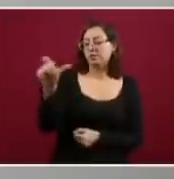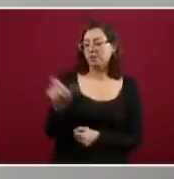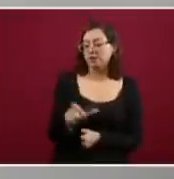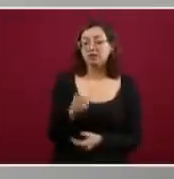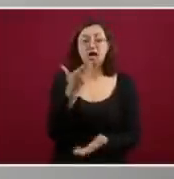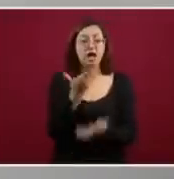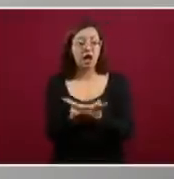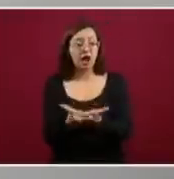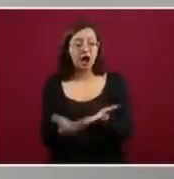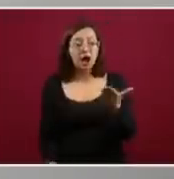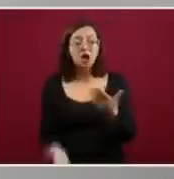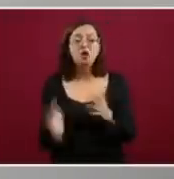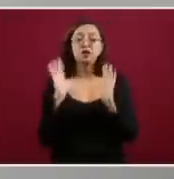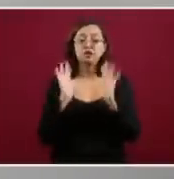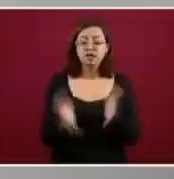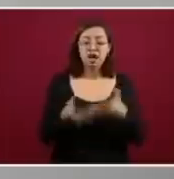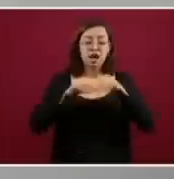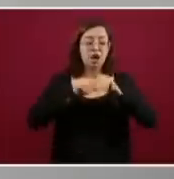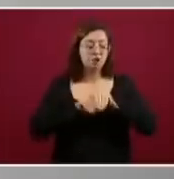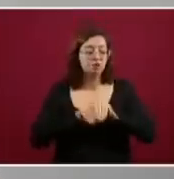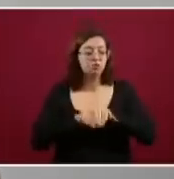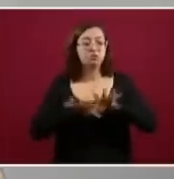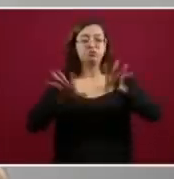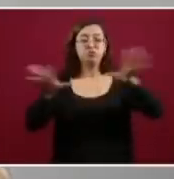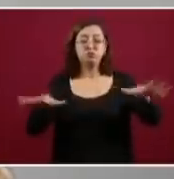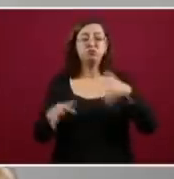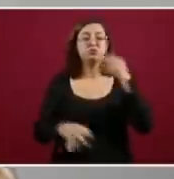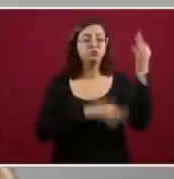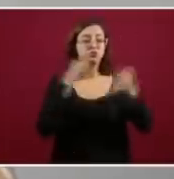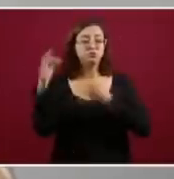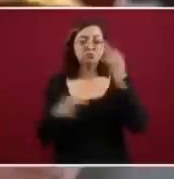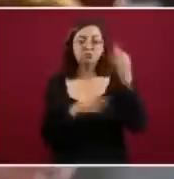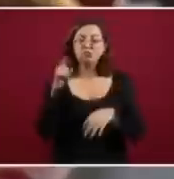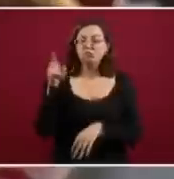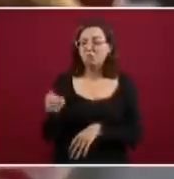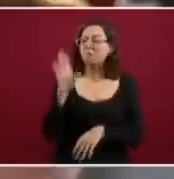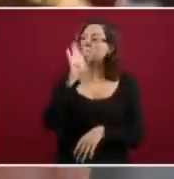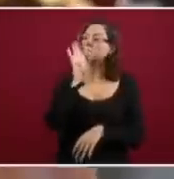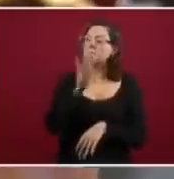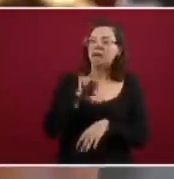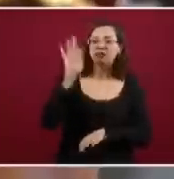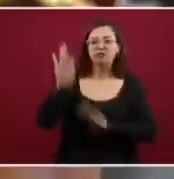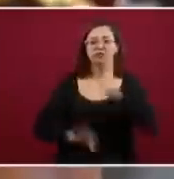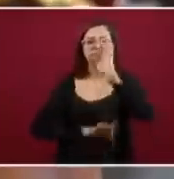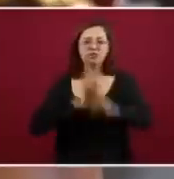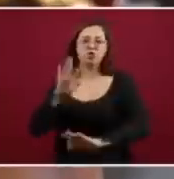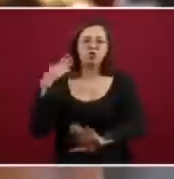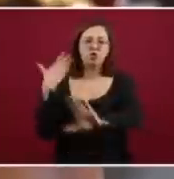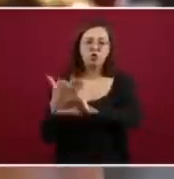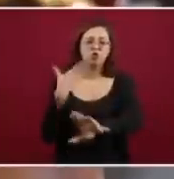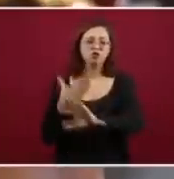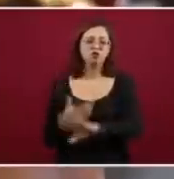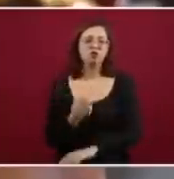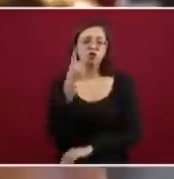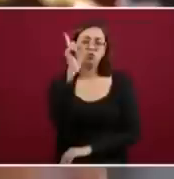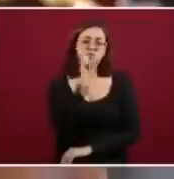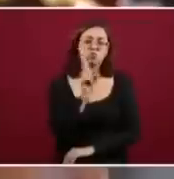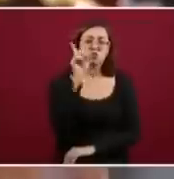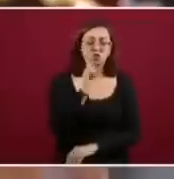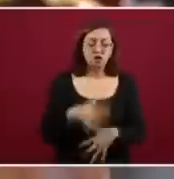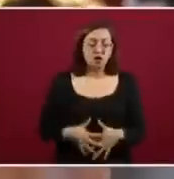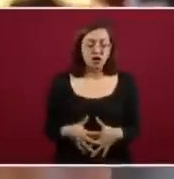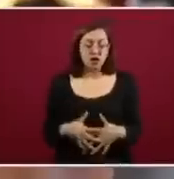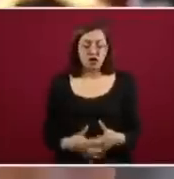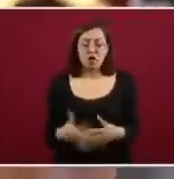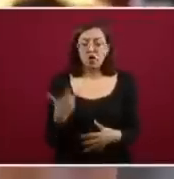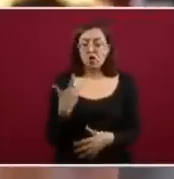salió publicado en diversos medios de comunicación que están tratando laboralmente a una empleada con ocho meses de